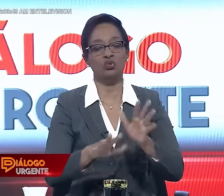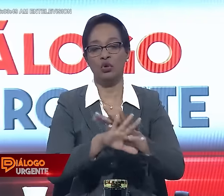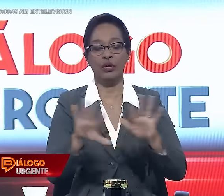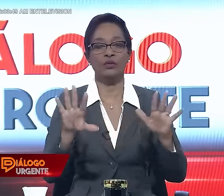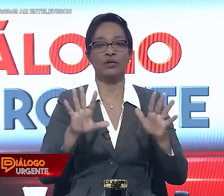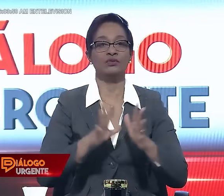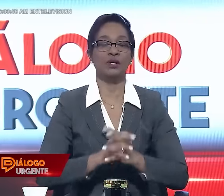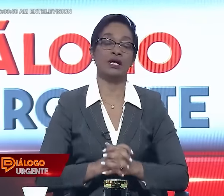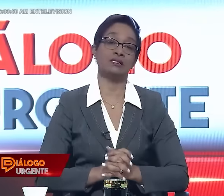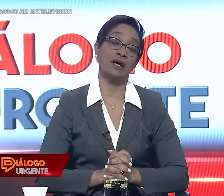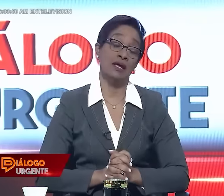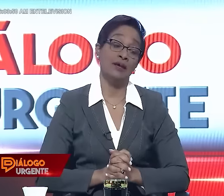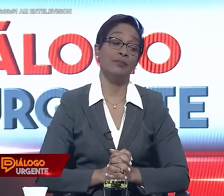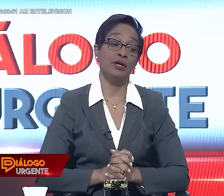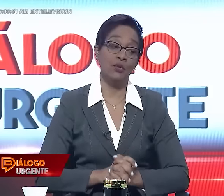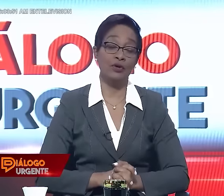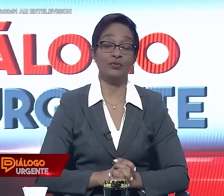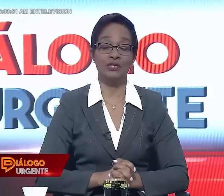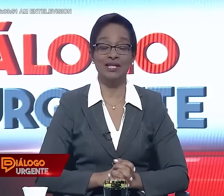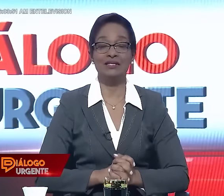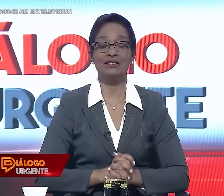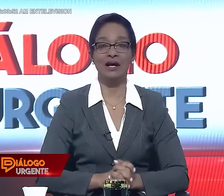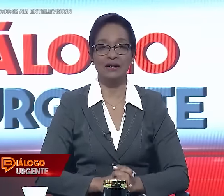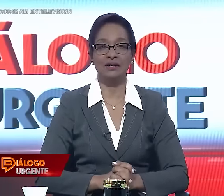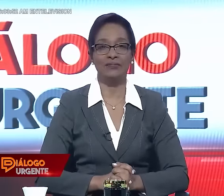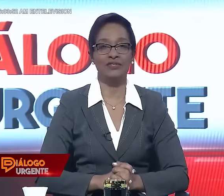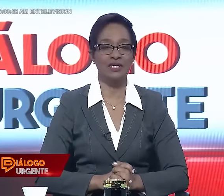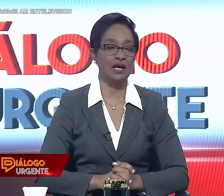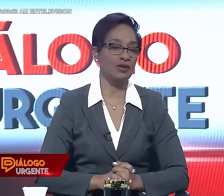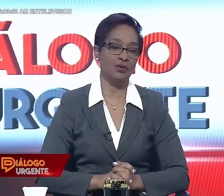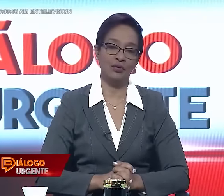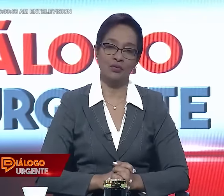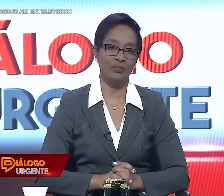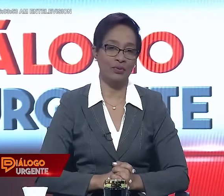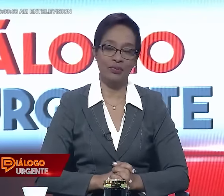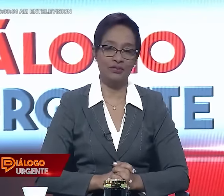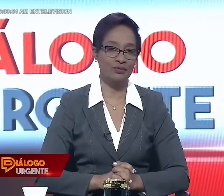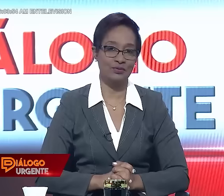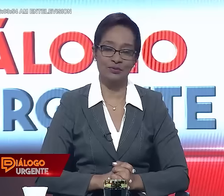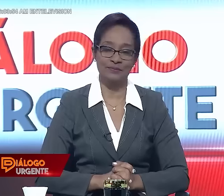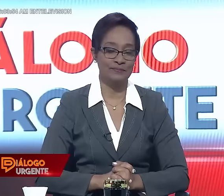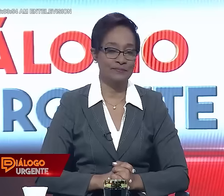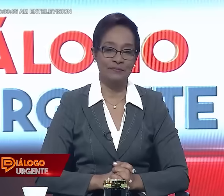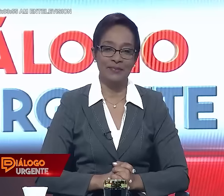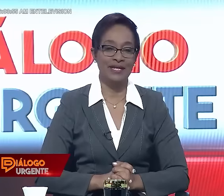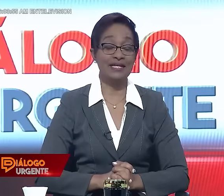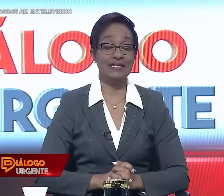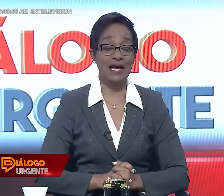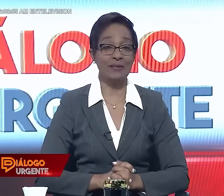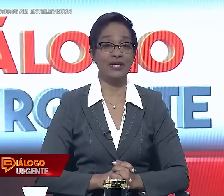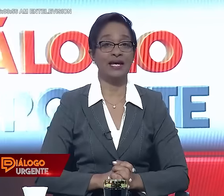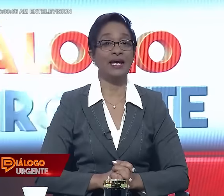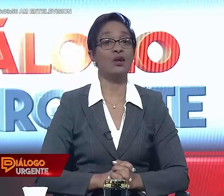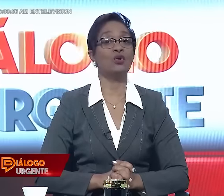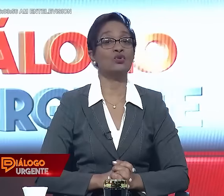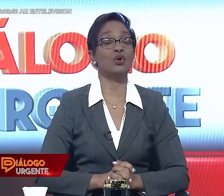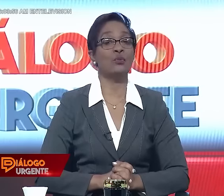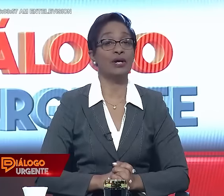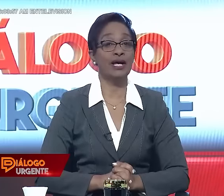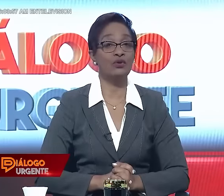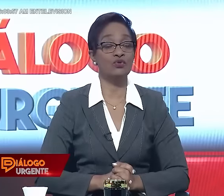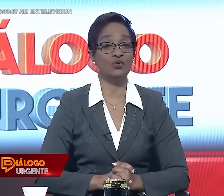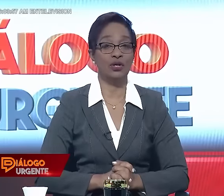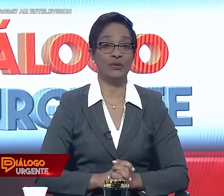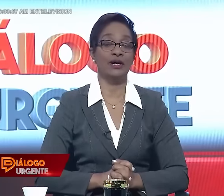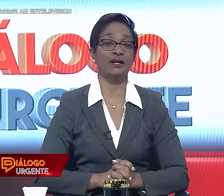quito y lo mando para su casa. Pero cuando usted está ahí lleno de compromisos. No, claro. Que sabe que los